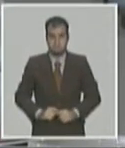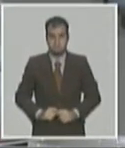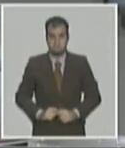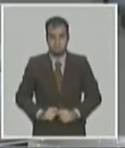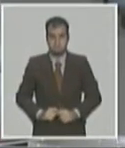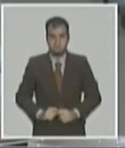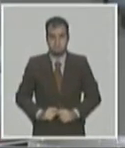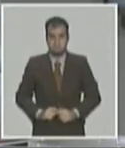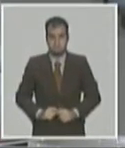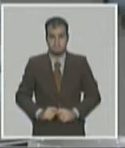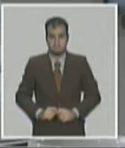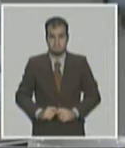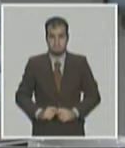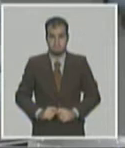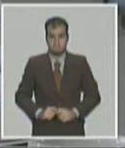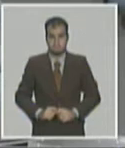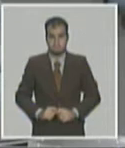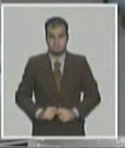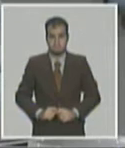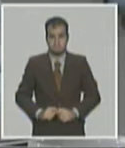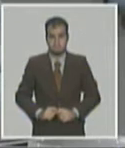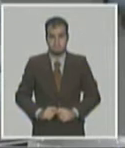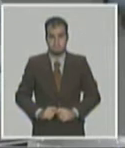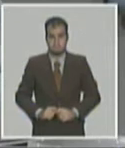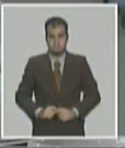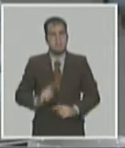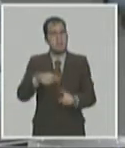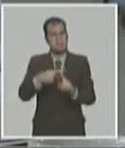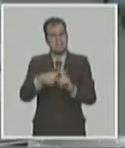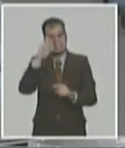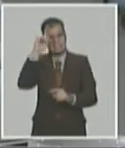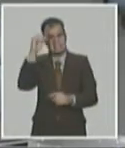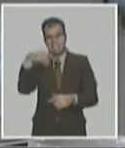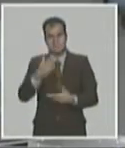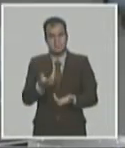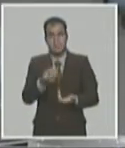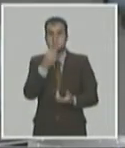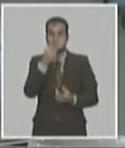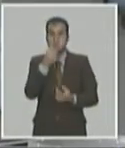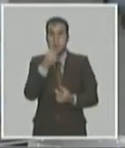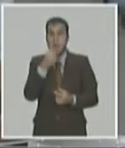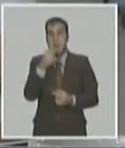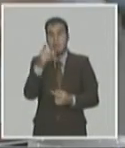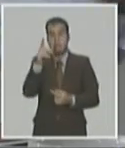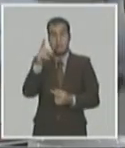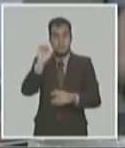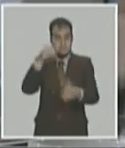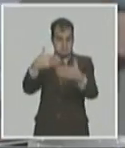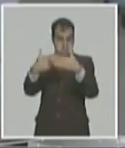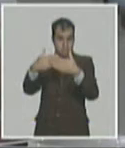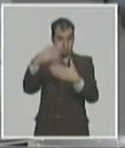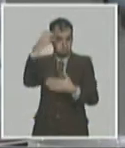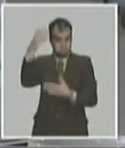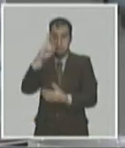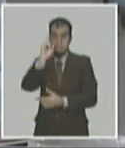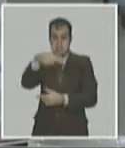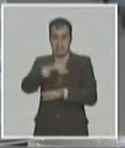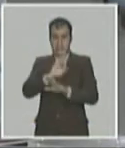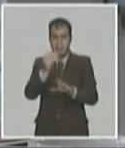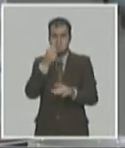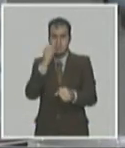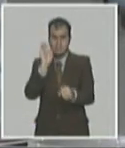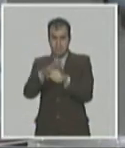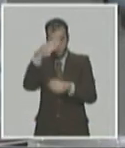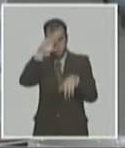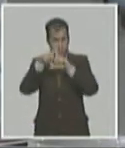definitivamente contarse con la autorización sanitaria para el uso de emergencia y ya ir a una vacunación masiva,